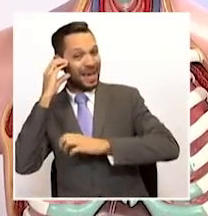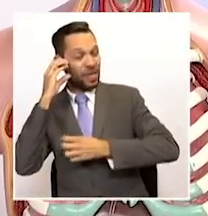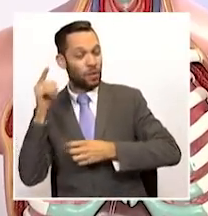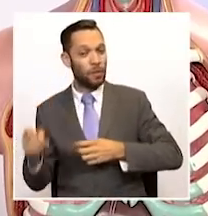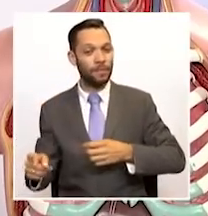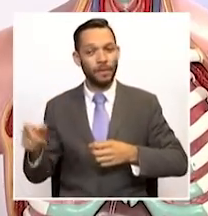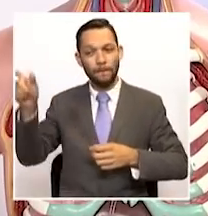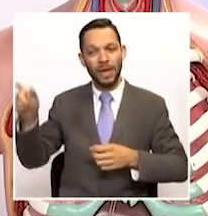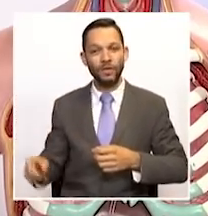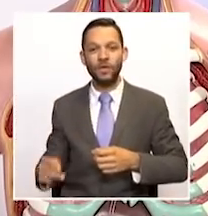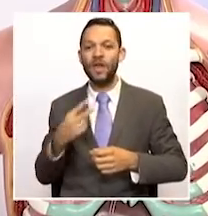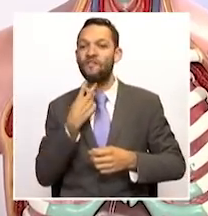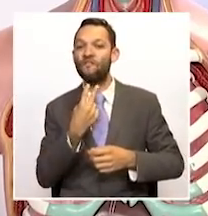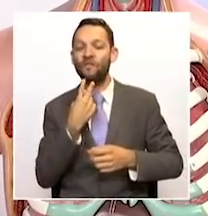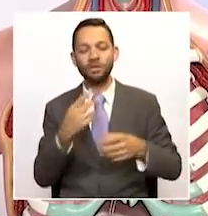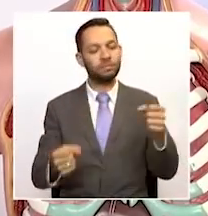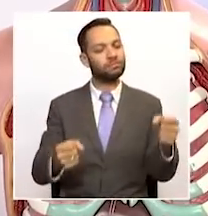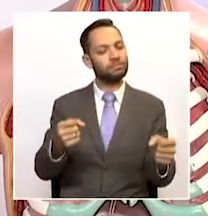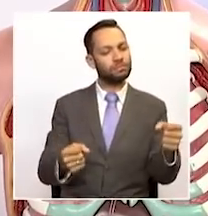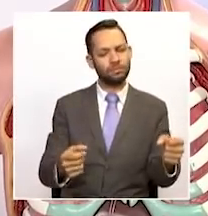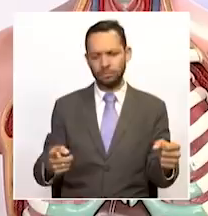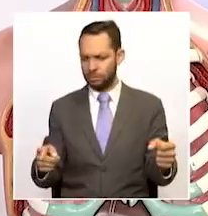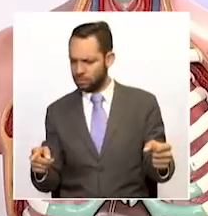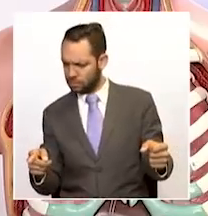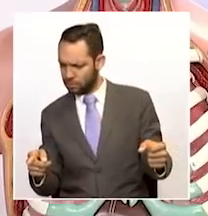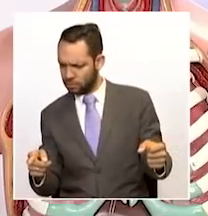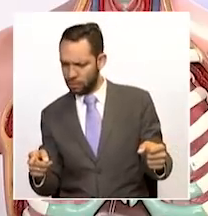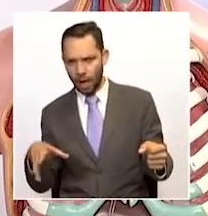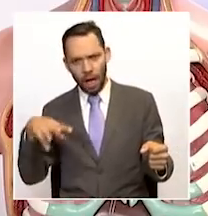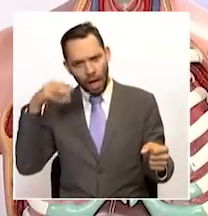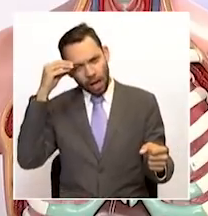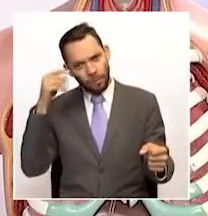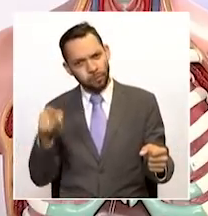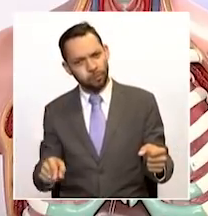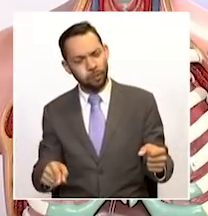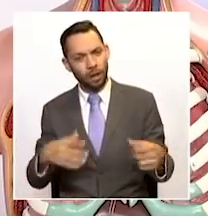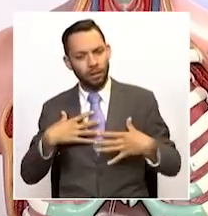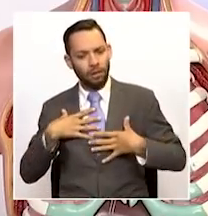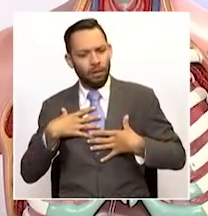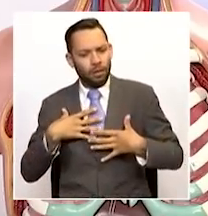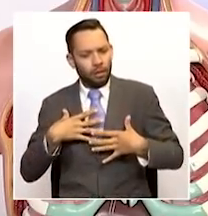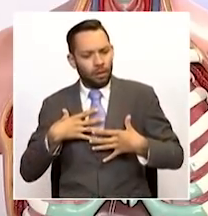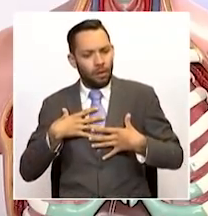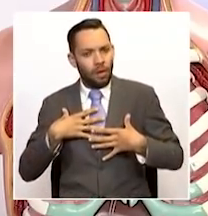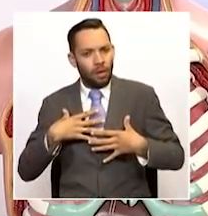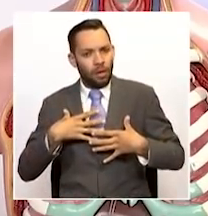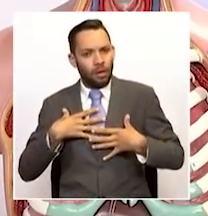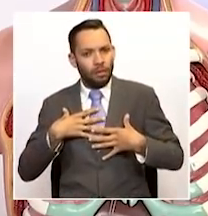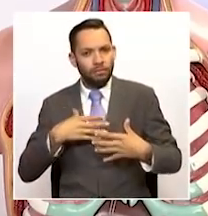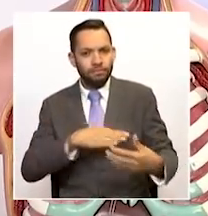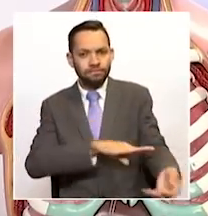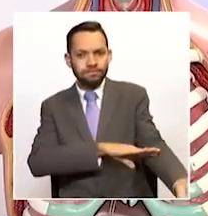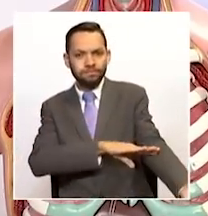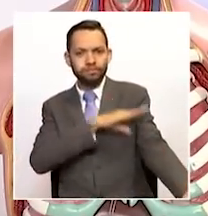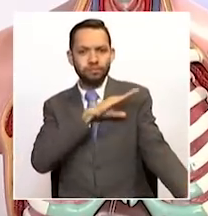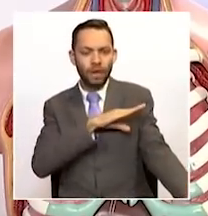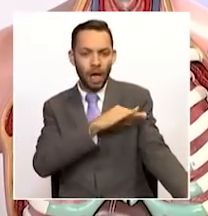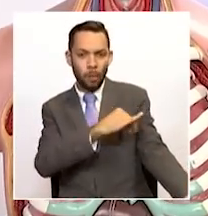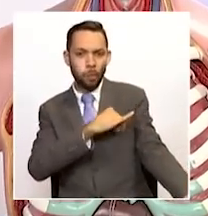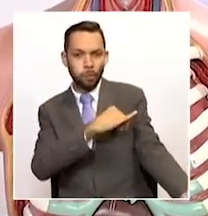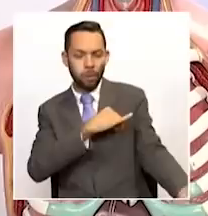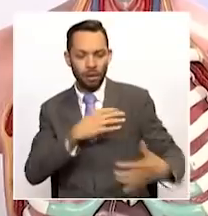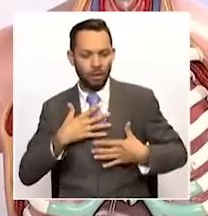hablando de una enfermedad pulmonar que llama hipertensión pulmonar y